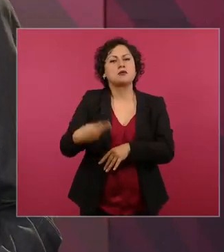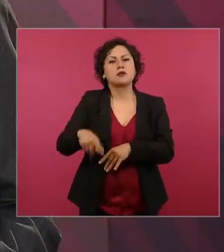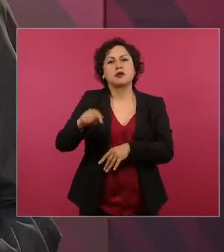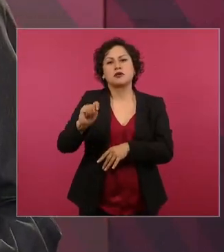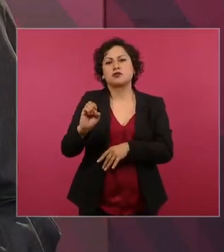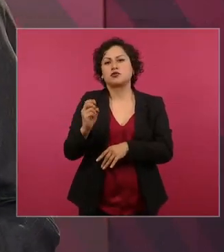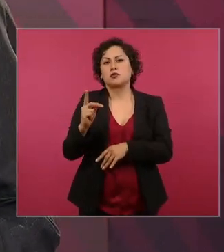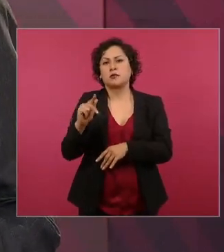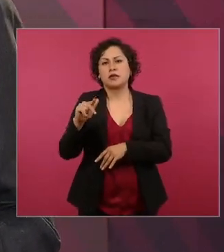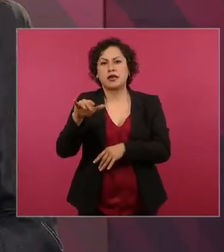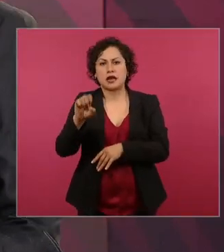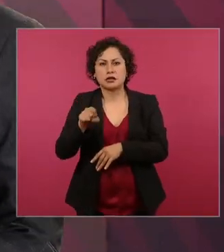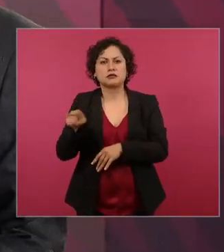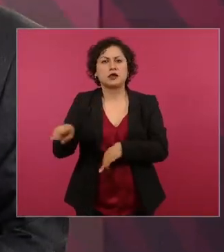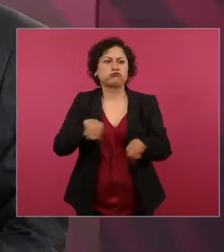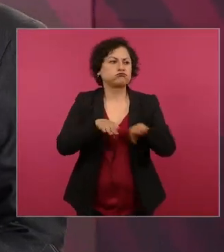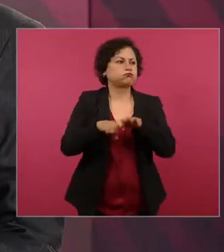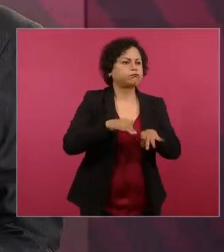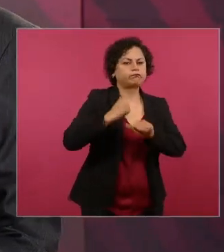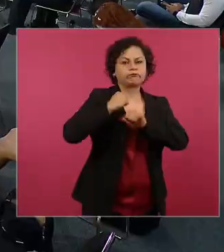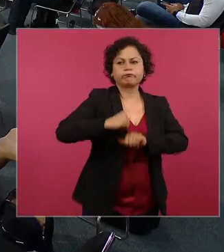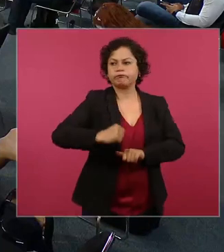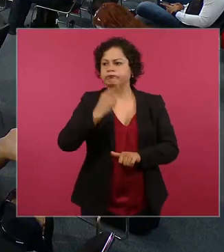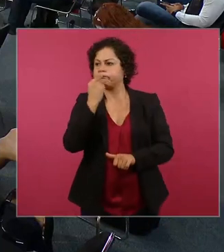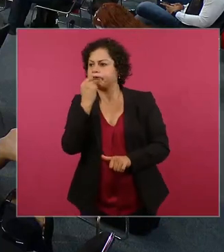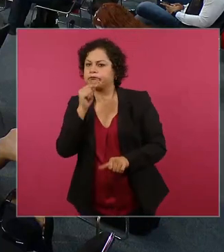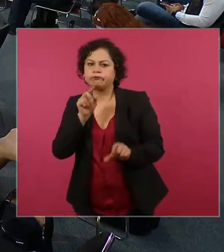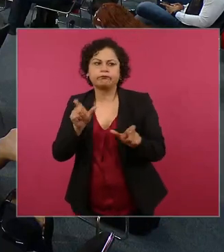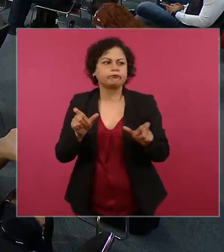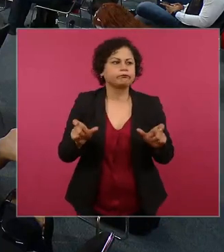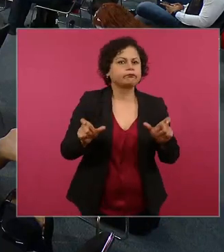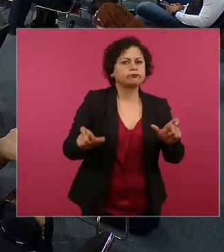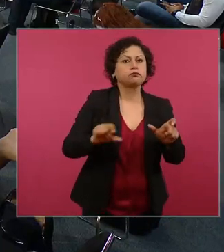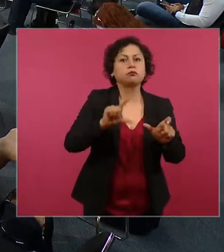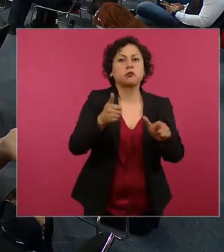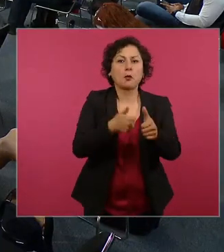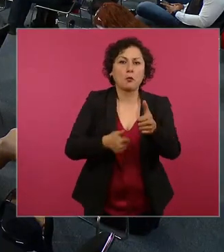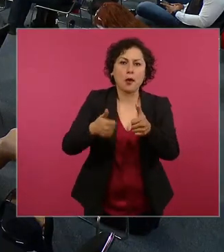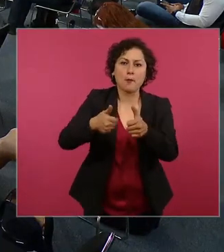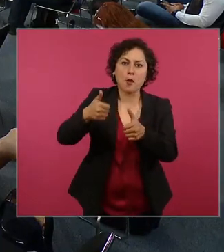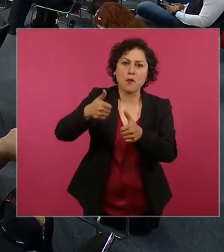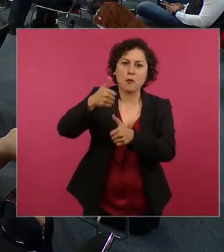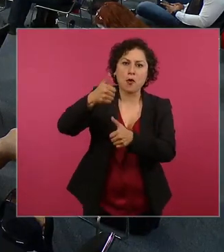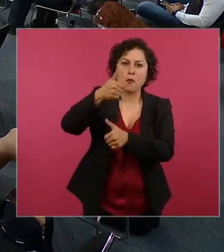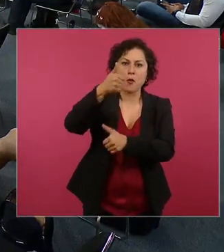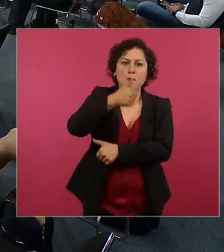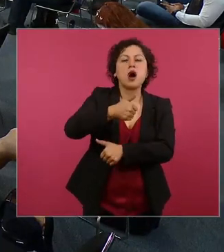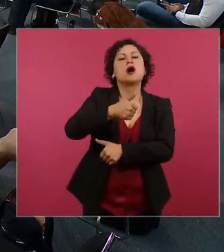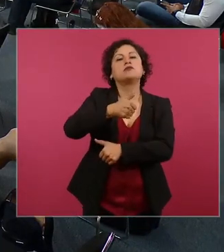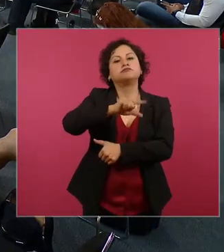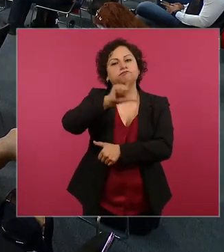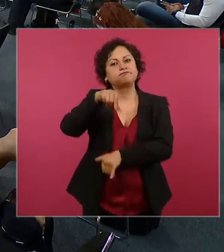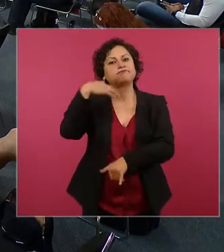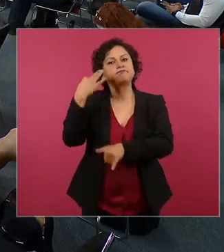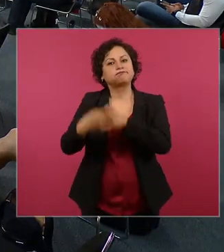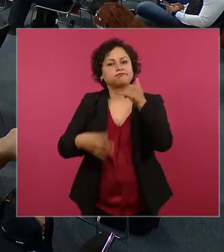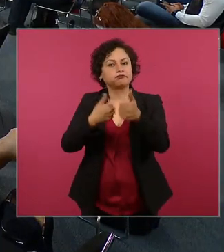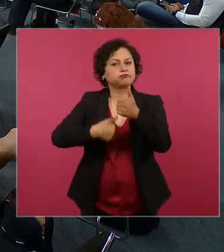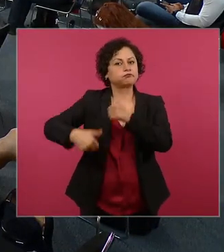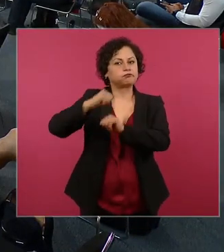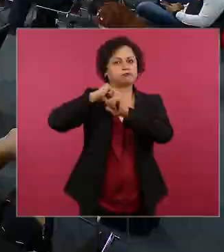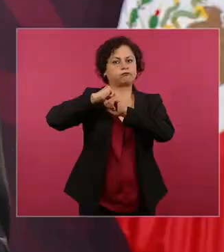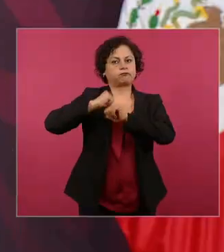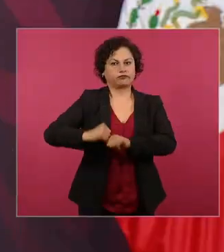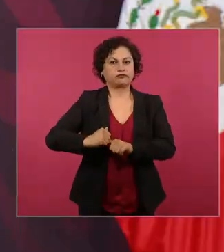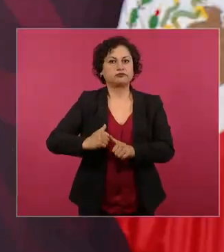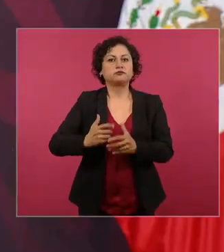guardianes, como policías, y ahí se va escalando. Y puede vivir alguien, trabajar alguien en